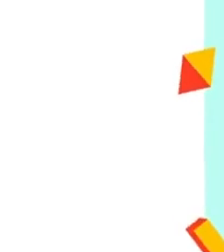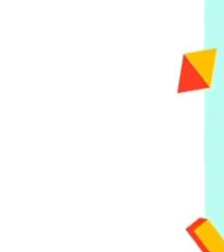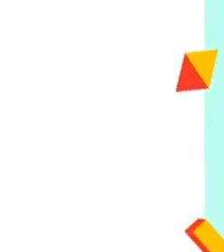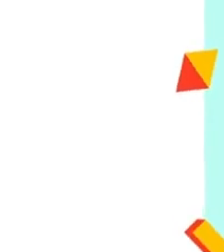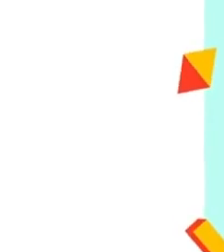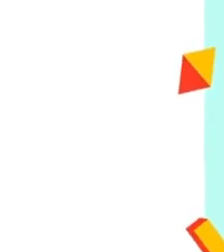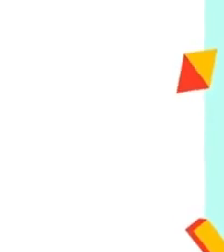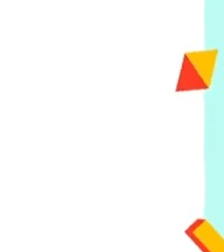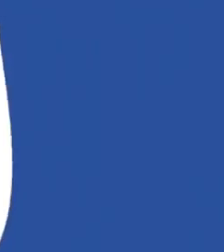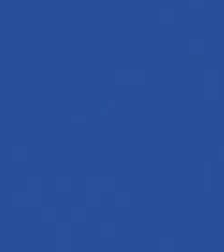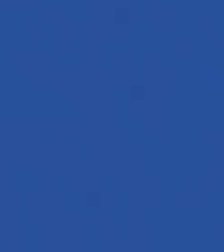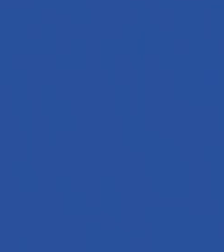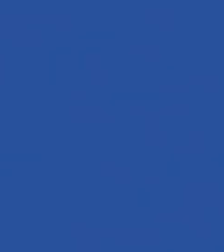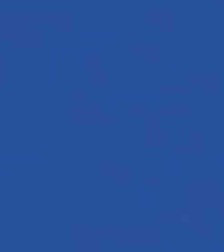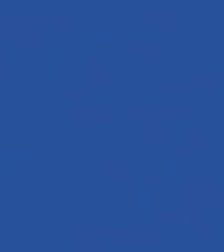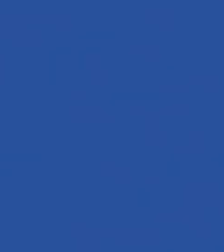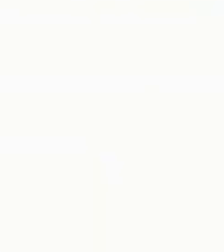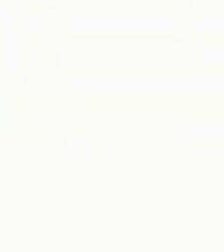Aprendo en Casa